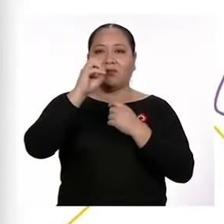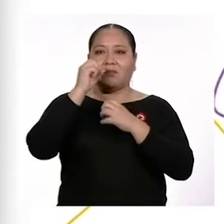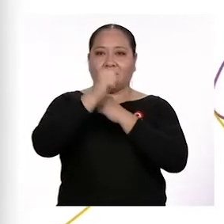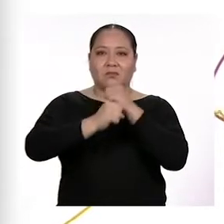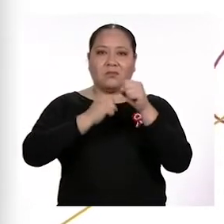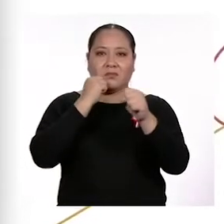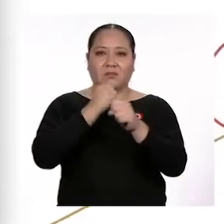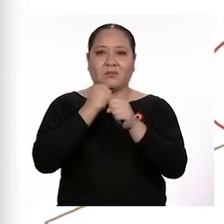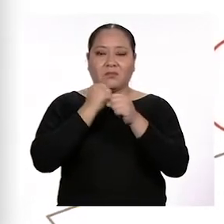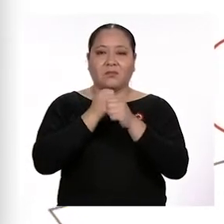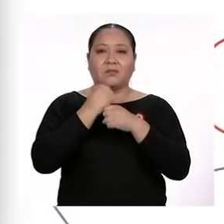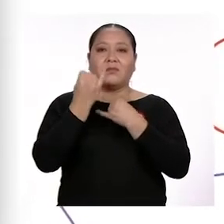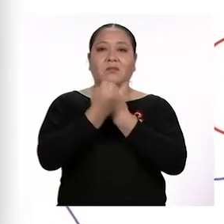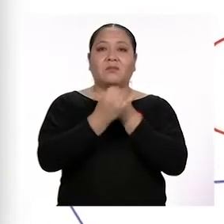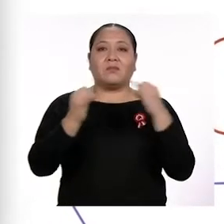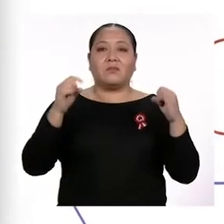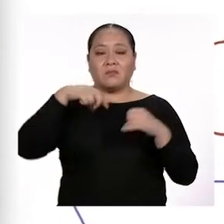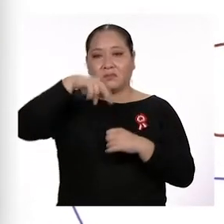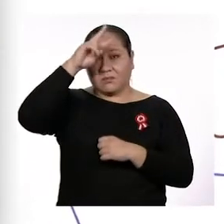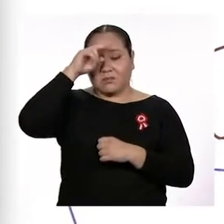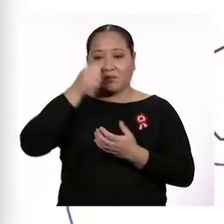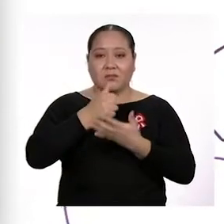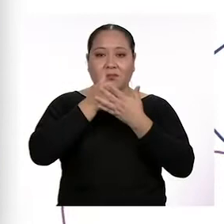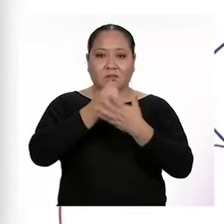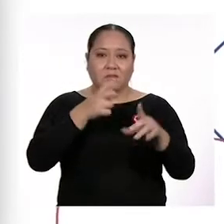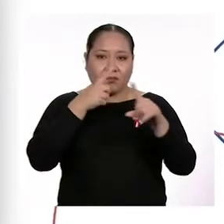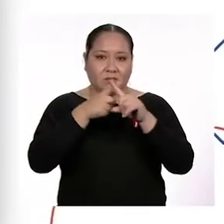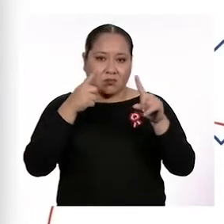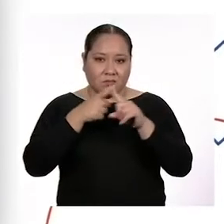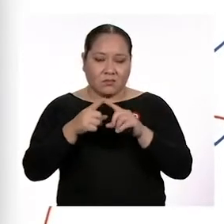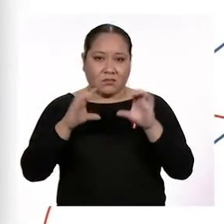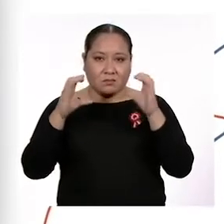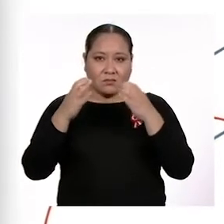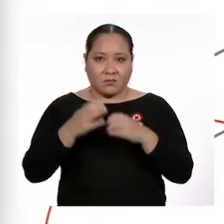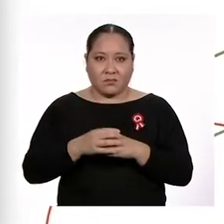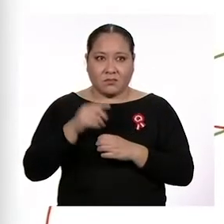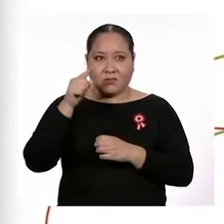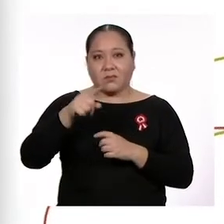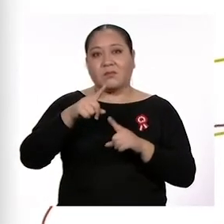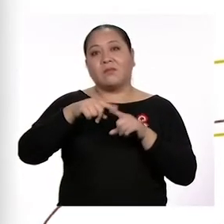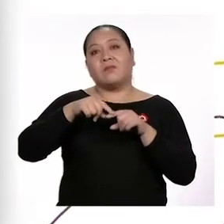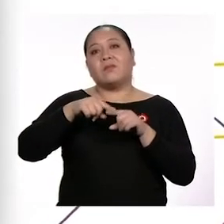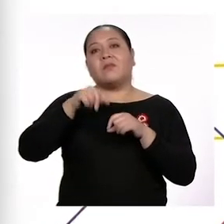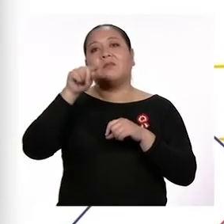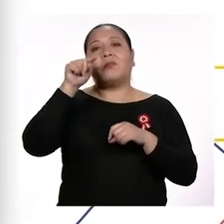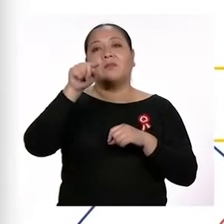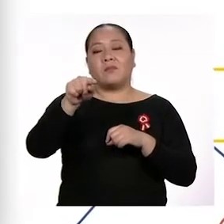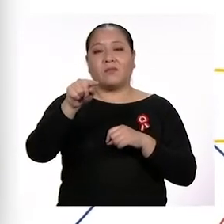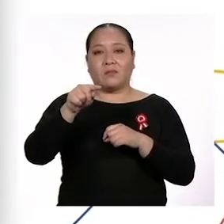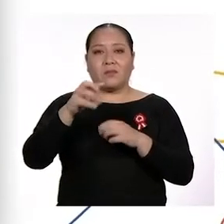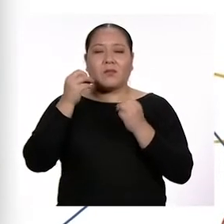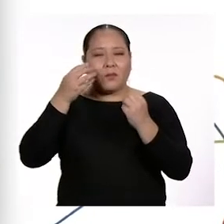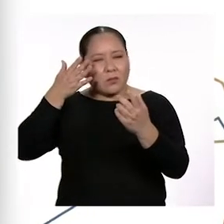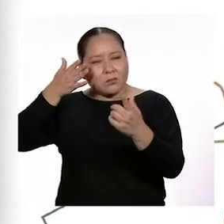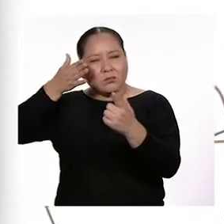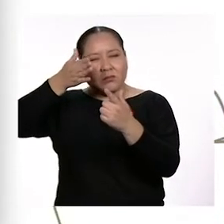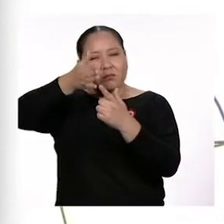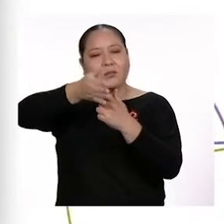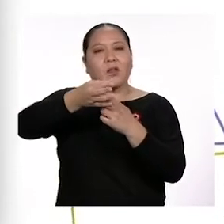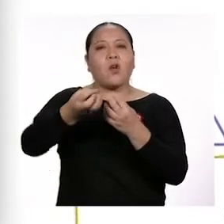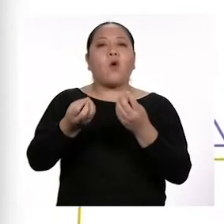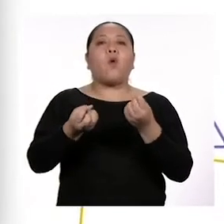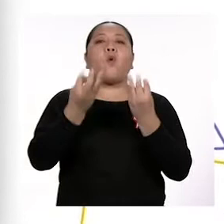te servirán en las diferentes materias que estudies. El alcance que ellos tengan dependerá únicamente de ti y de